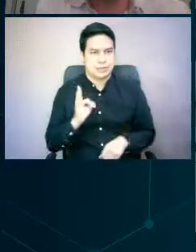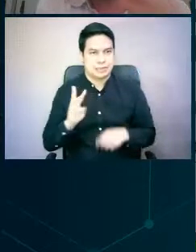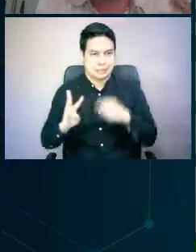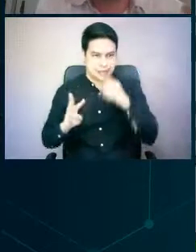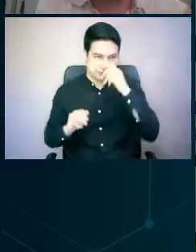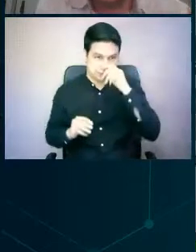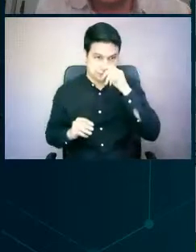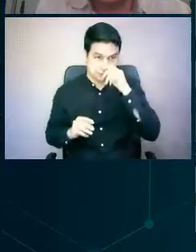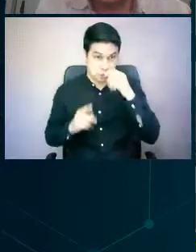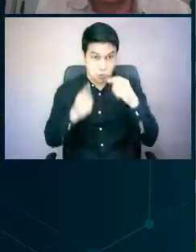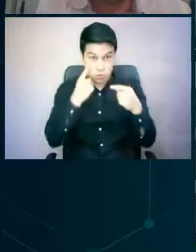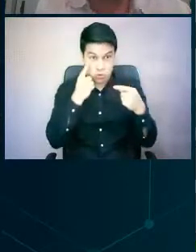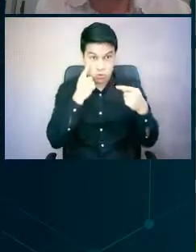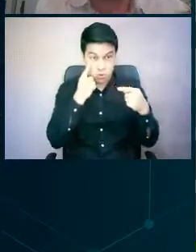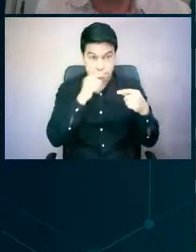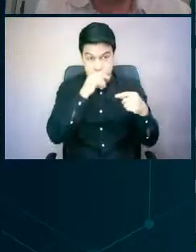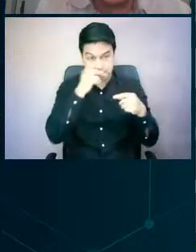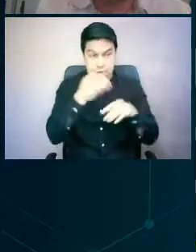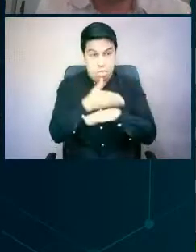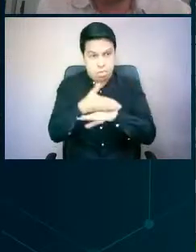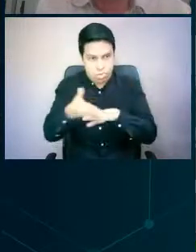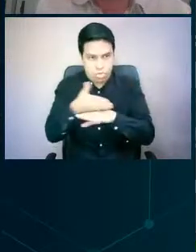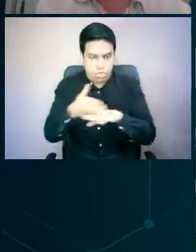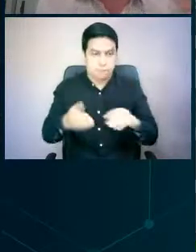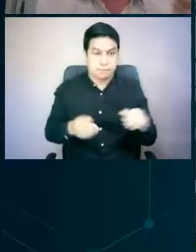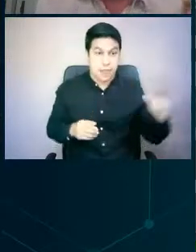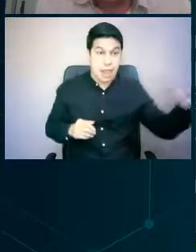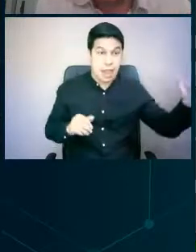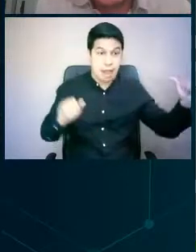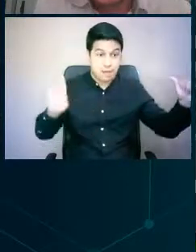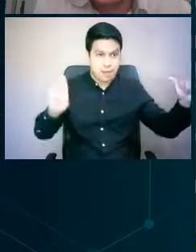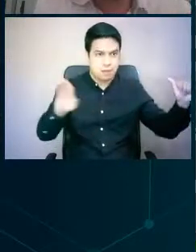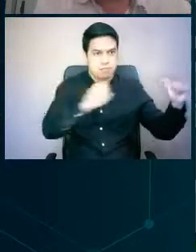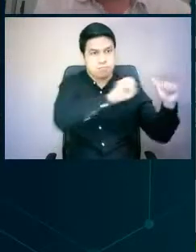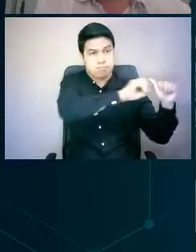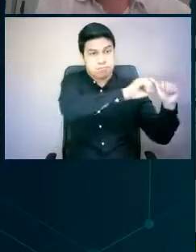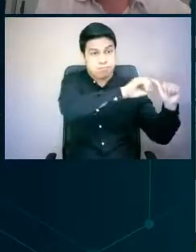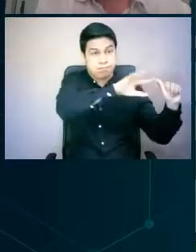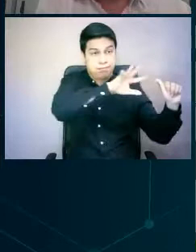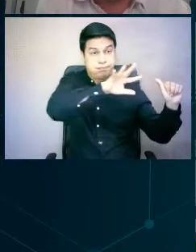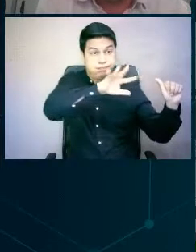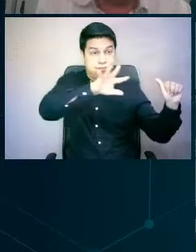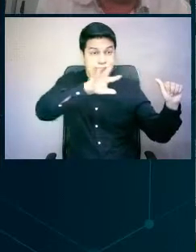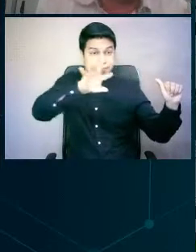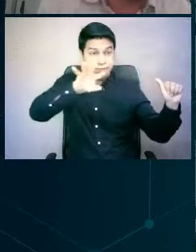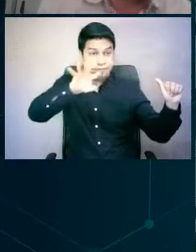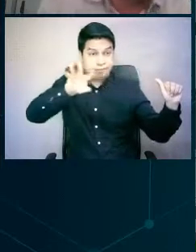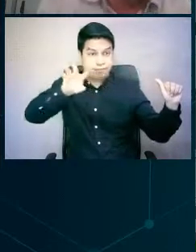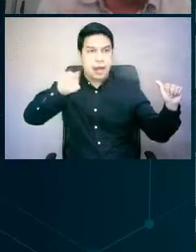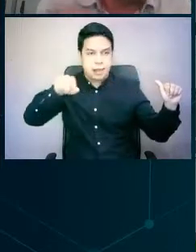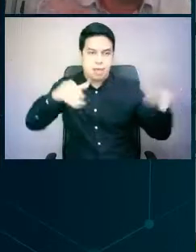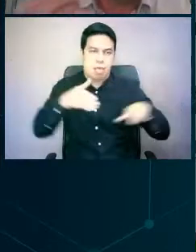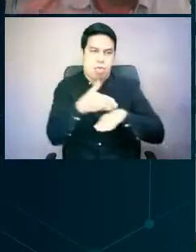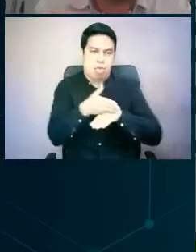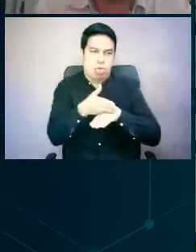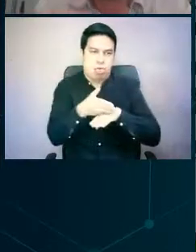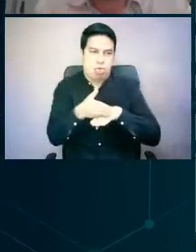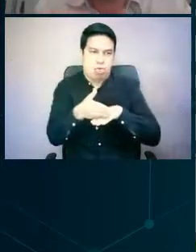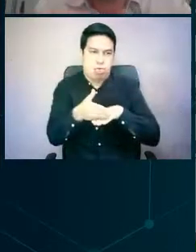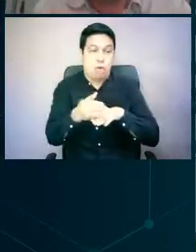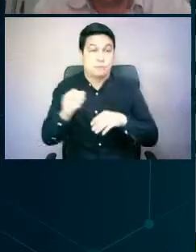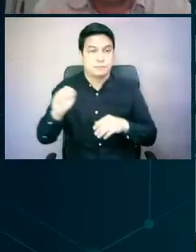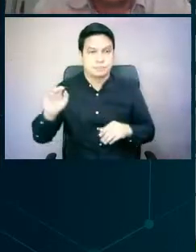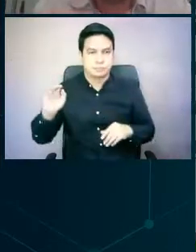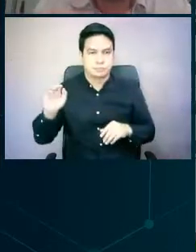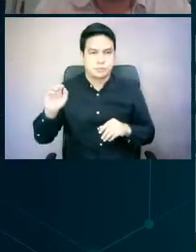al extremo B, es decir, T1 menos T0. Y otra latencia que es para yo enviar el paquete de